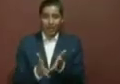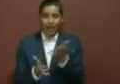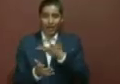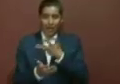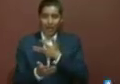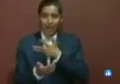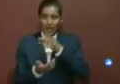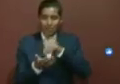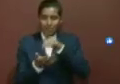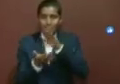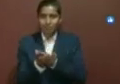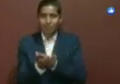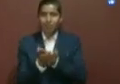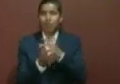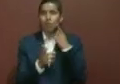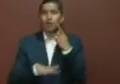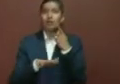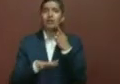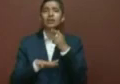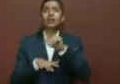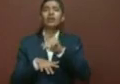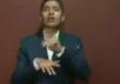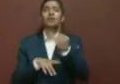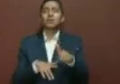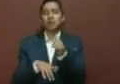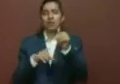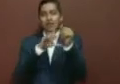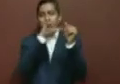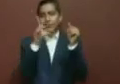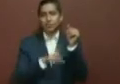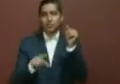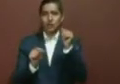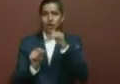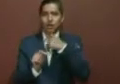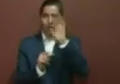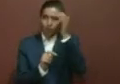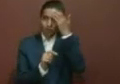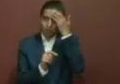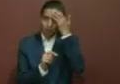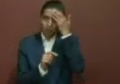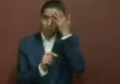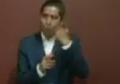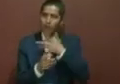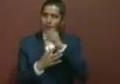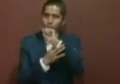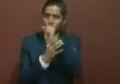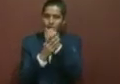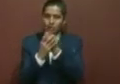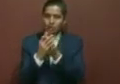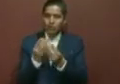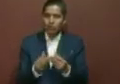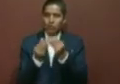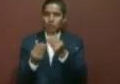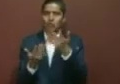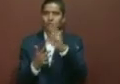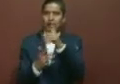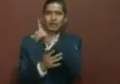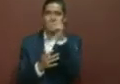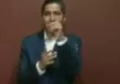están. En el ámbito nacional, hasta donde conocí la cuenta, había sobre todo como de más de